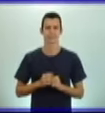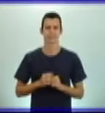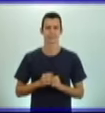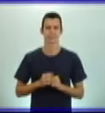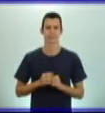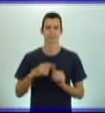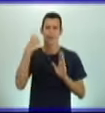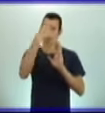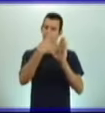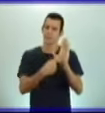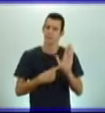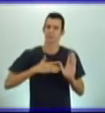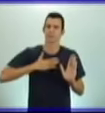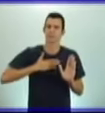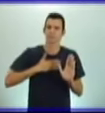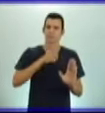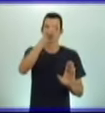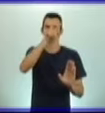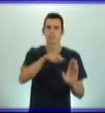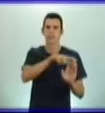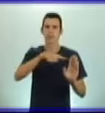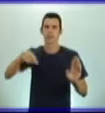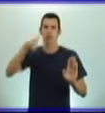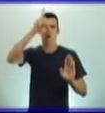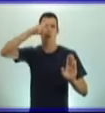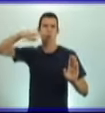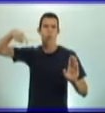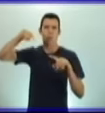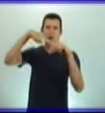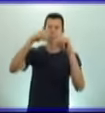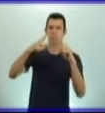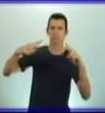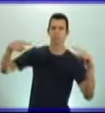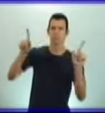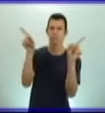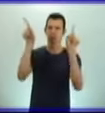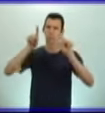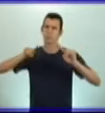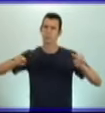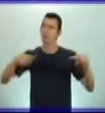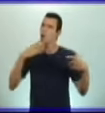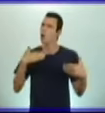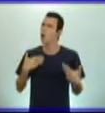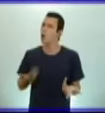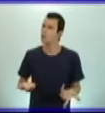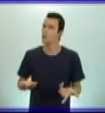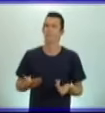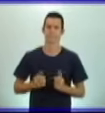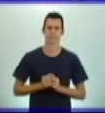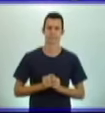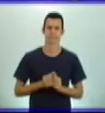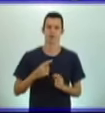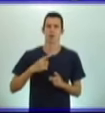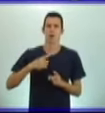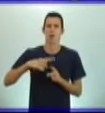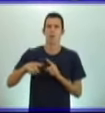determinados aspectos que aparecen en los enunciados, y expresar conjuntos de números reales en diferentes